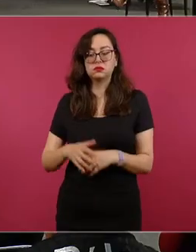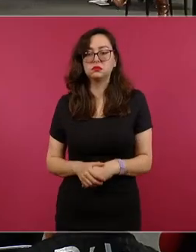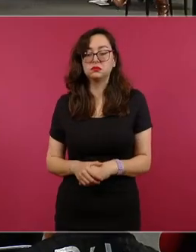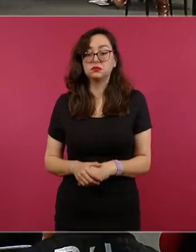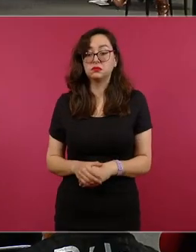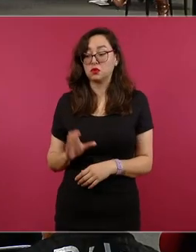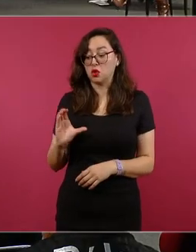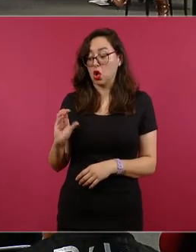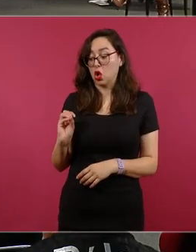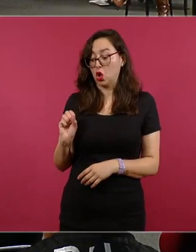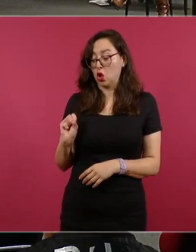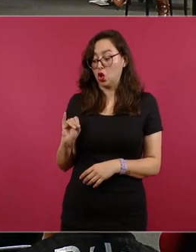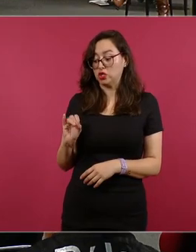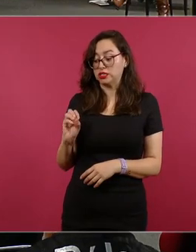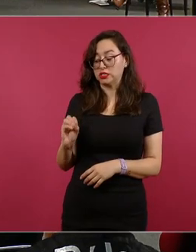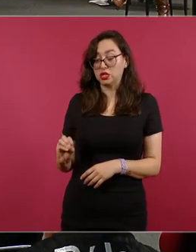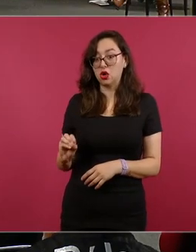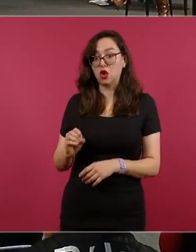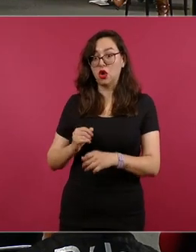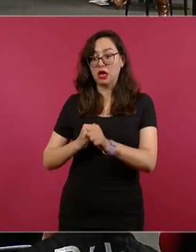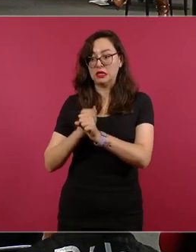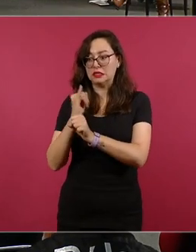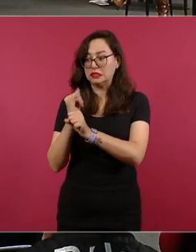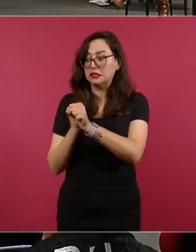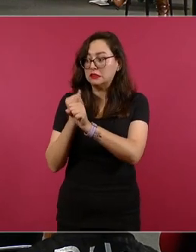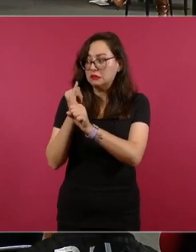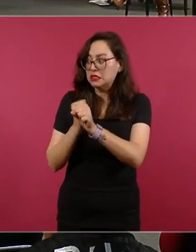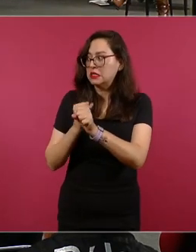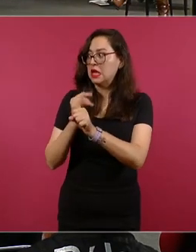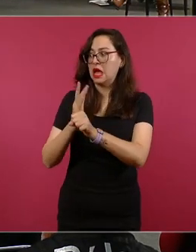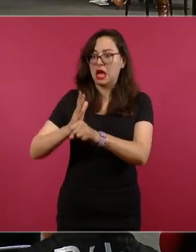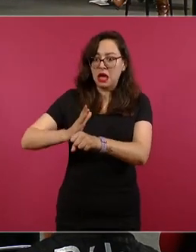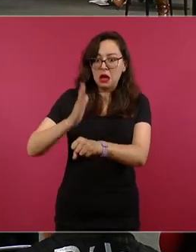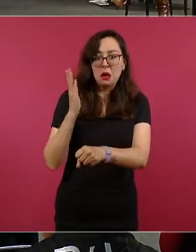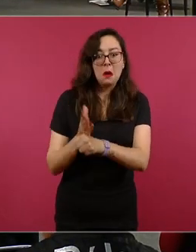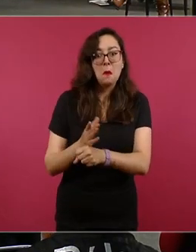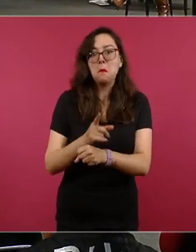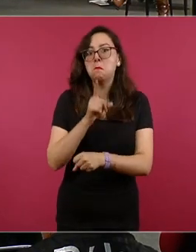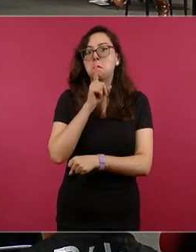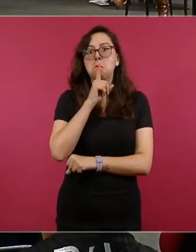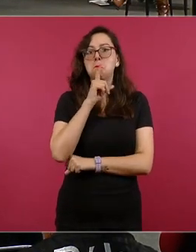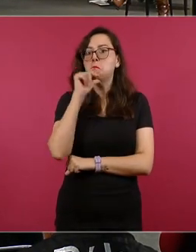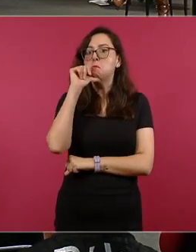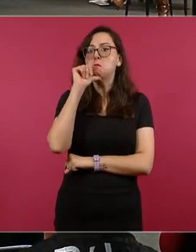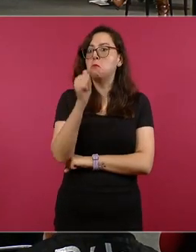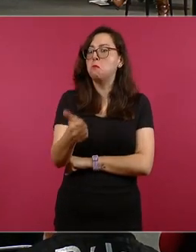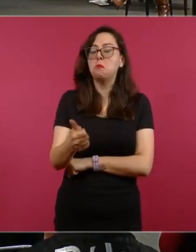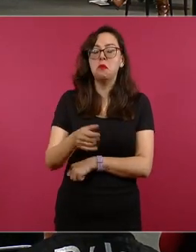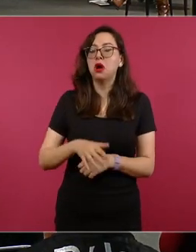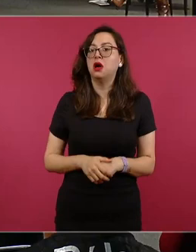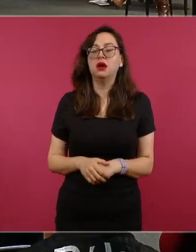Ni modo que la gente va a decir, lo hizo bien. No,